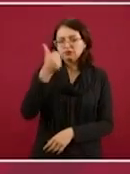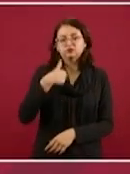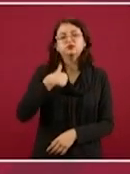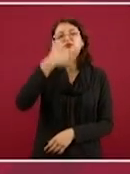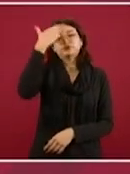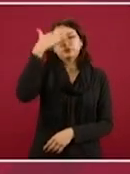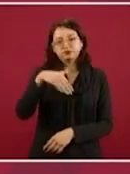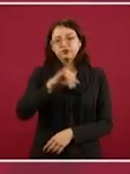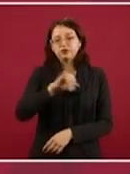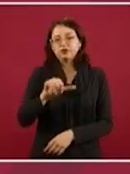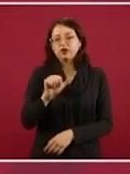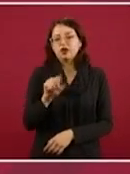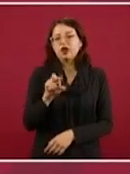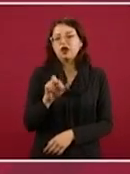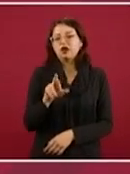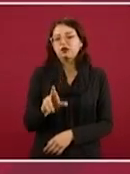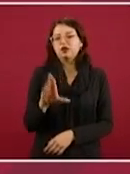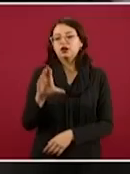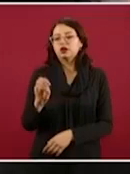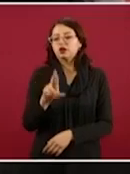Corral pues es